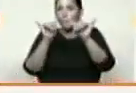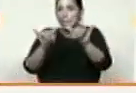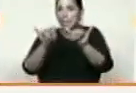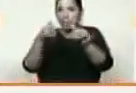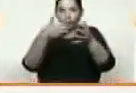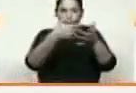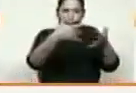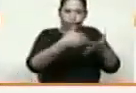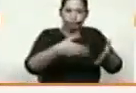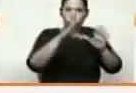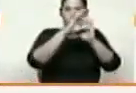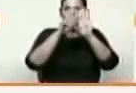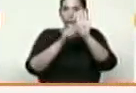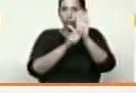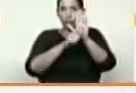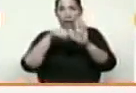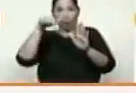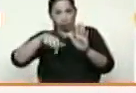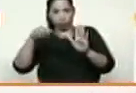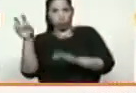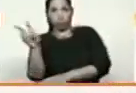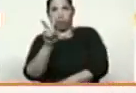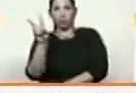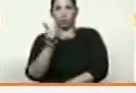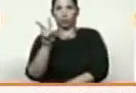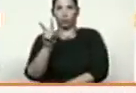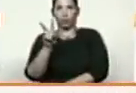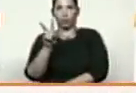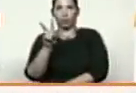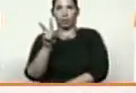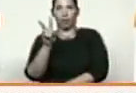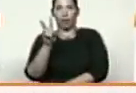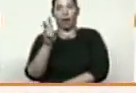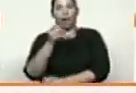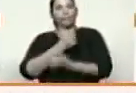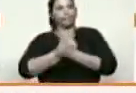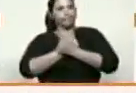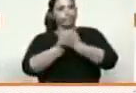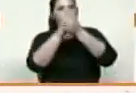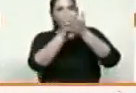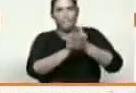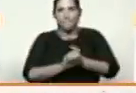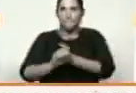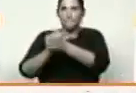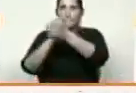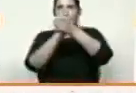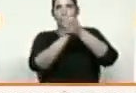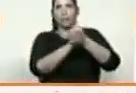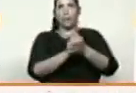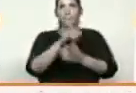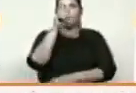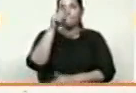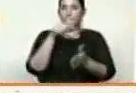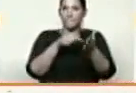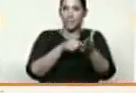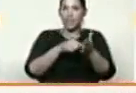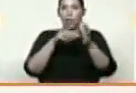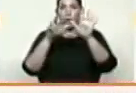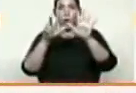En Venezuela, mis queridas amigas y amigos, desde 1811